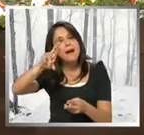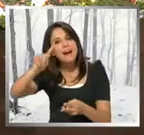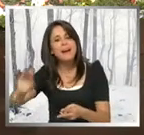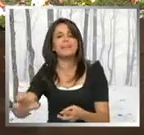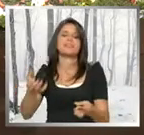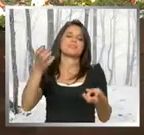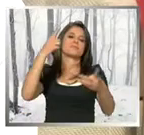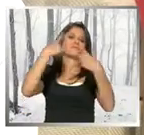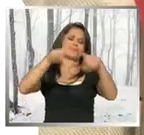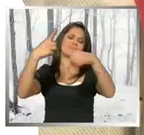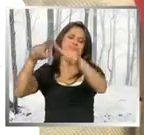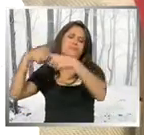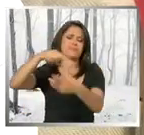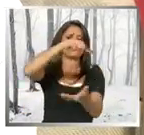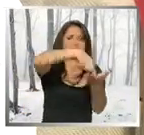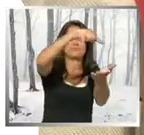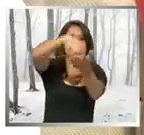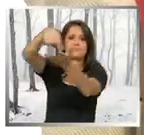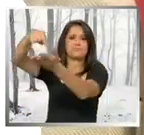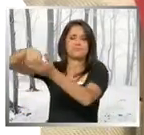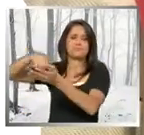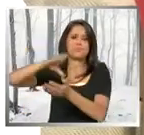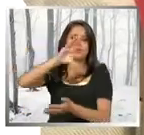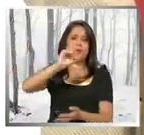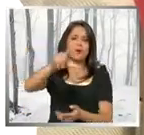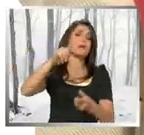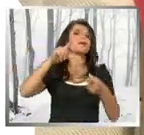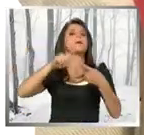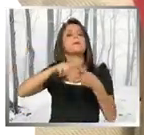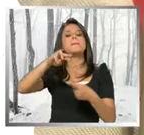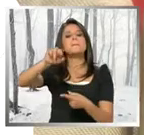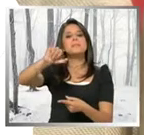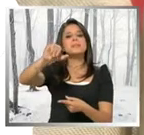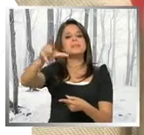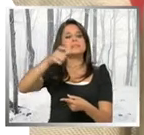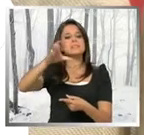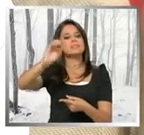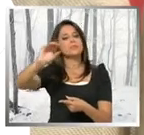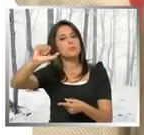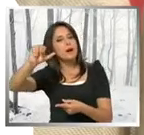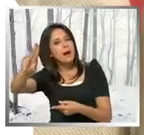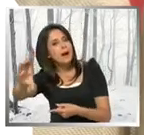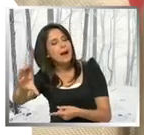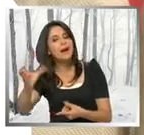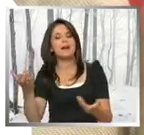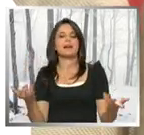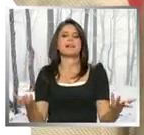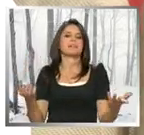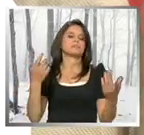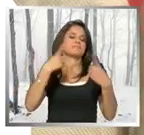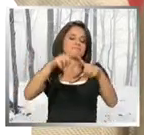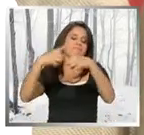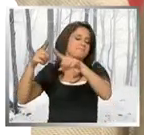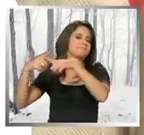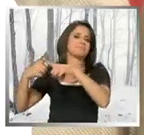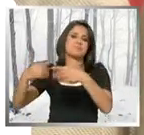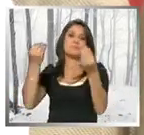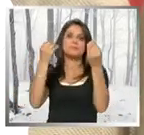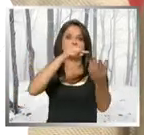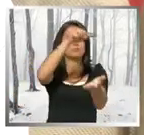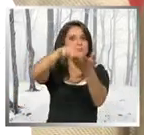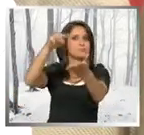siglo XX, pero tiene pueblos del que ya hablábamos, por ejemplo, de Mixcoac, que son anteriores a la llegada de los españoles.